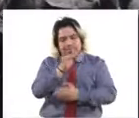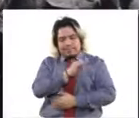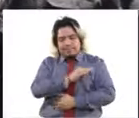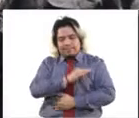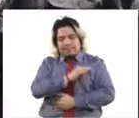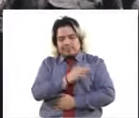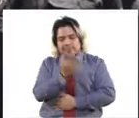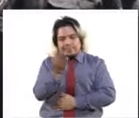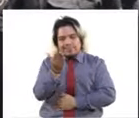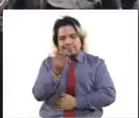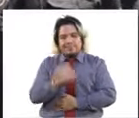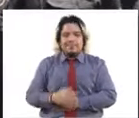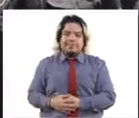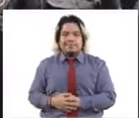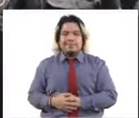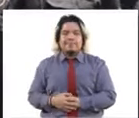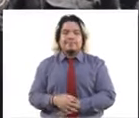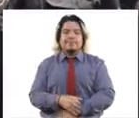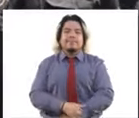felicidades.